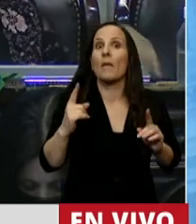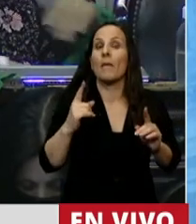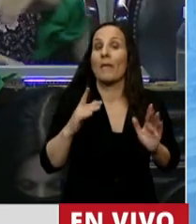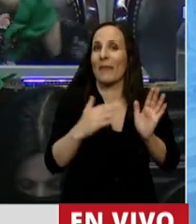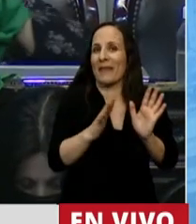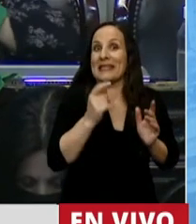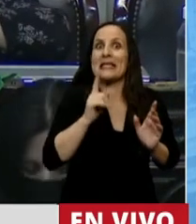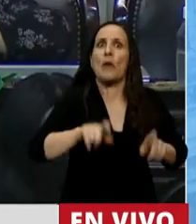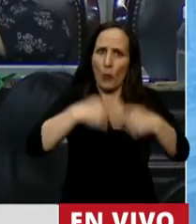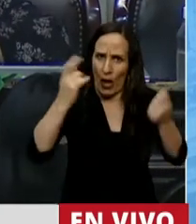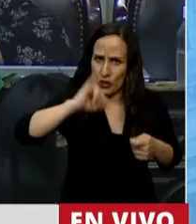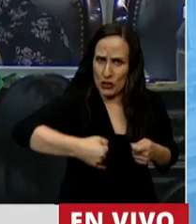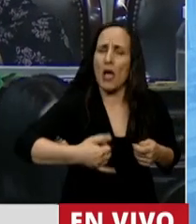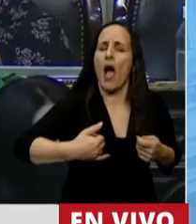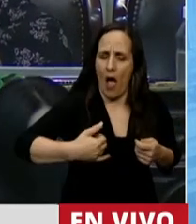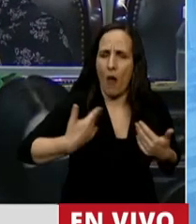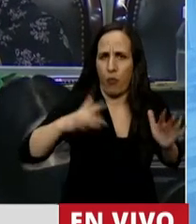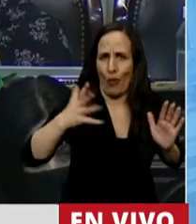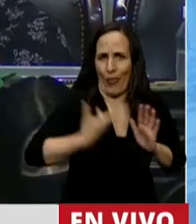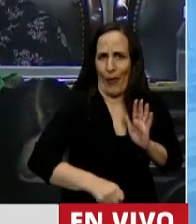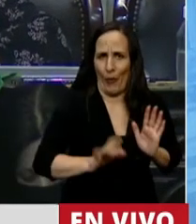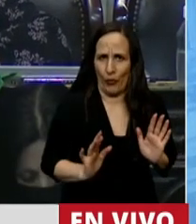violación. Durante 100 años